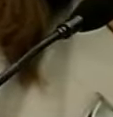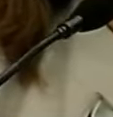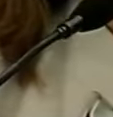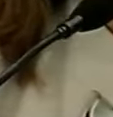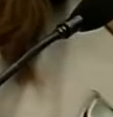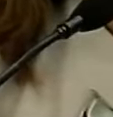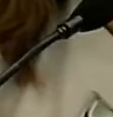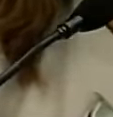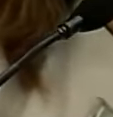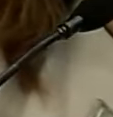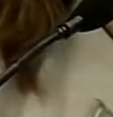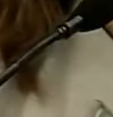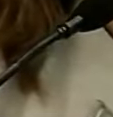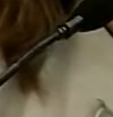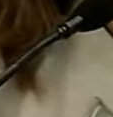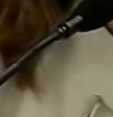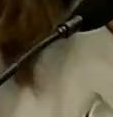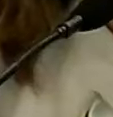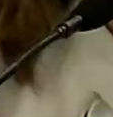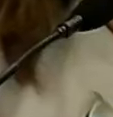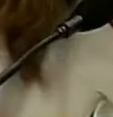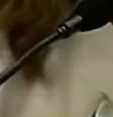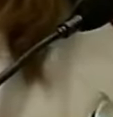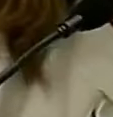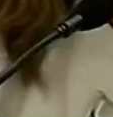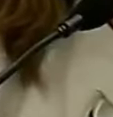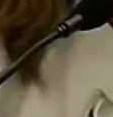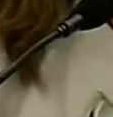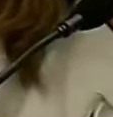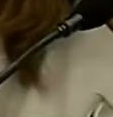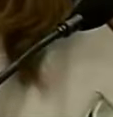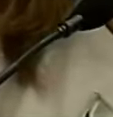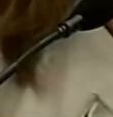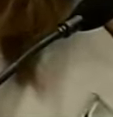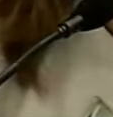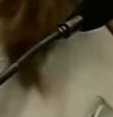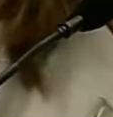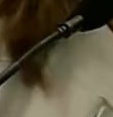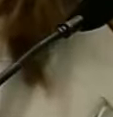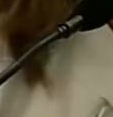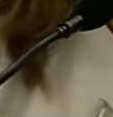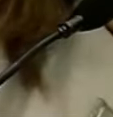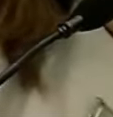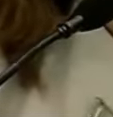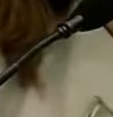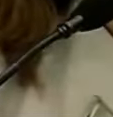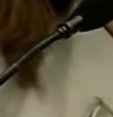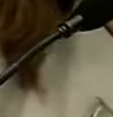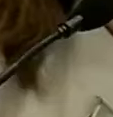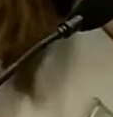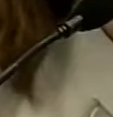estos habeas corpus. Hemos tenido un acompañamiento muy importante de la